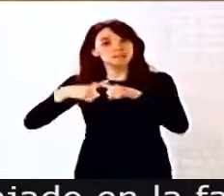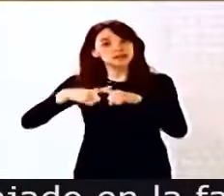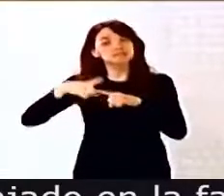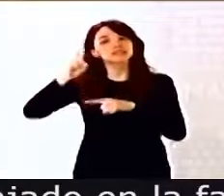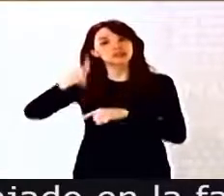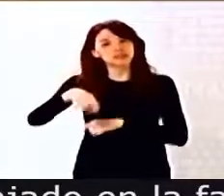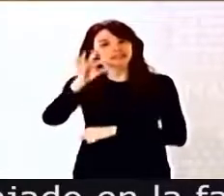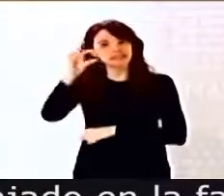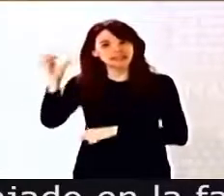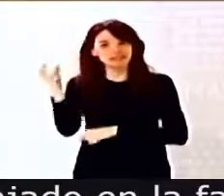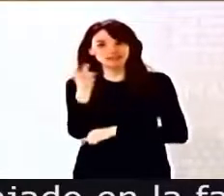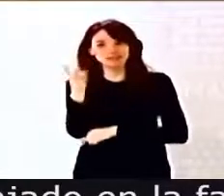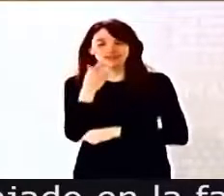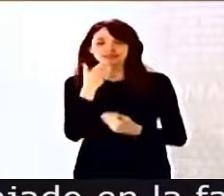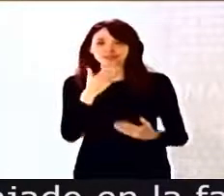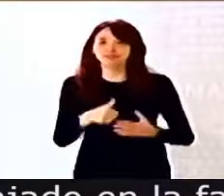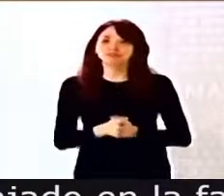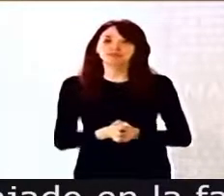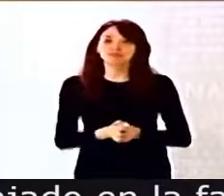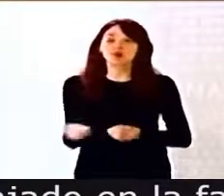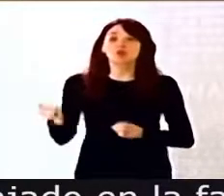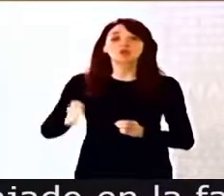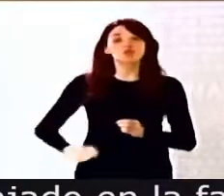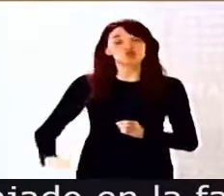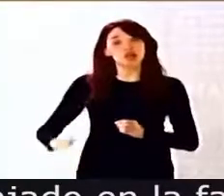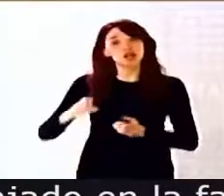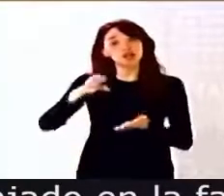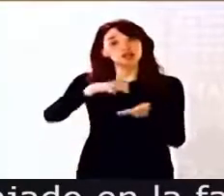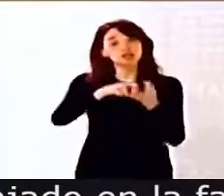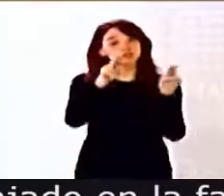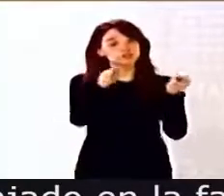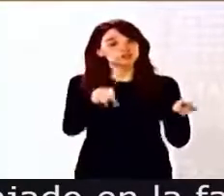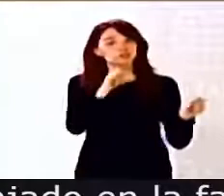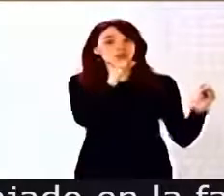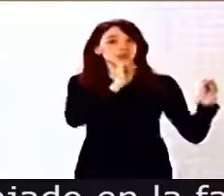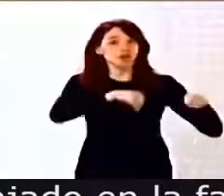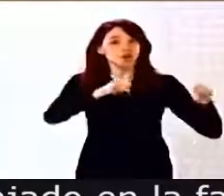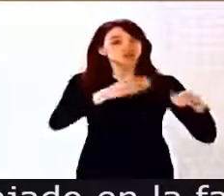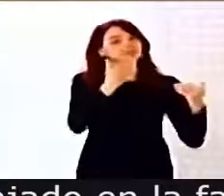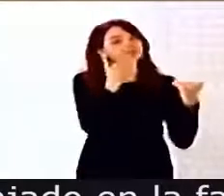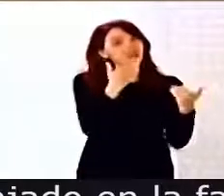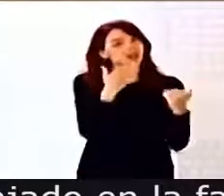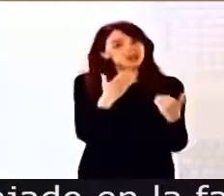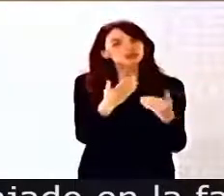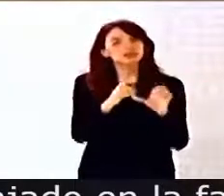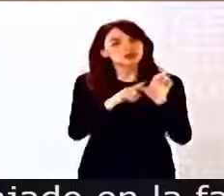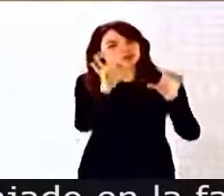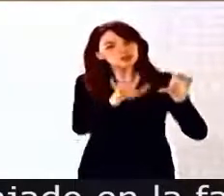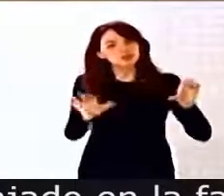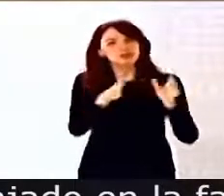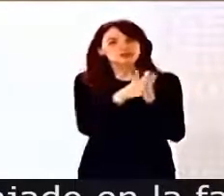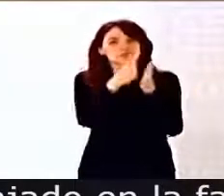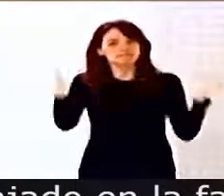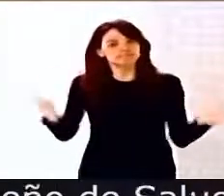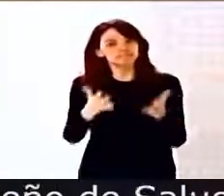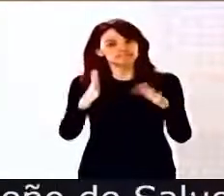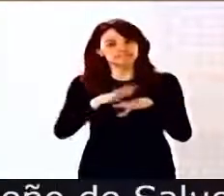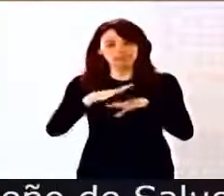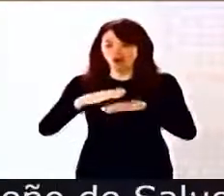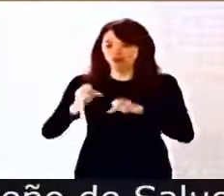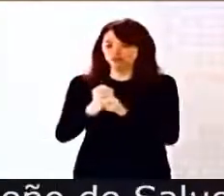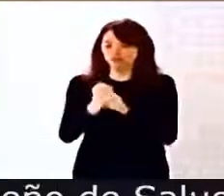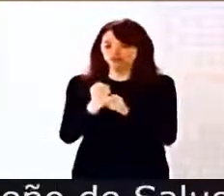Extremeño de Salud. Gracias a todos los profesionales de los centros de mayores de Extremadura y animarles a seguir trabajando con el